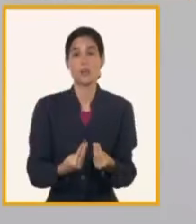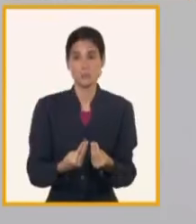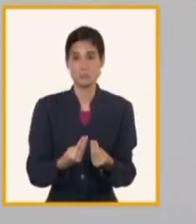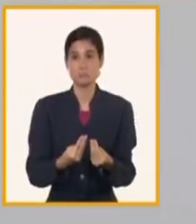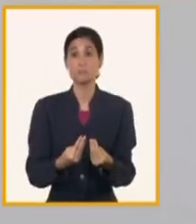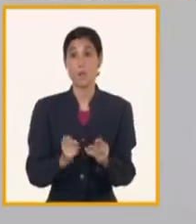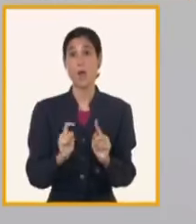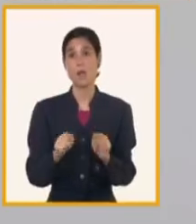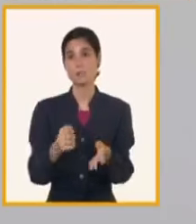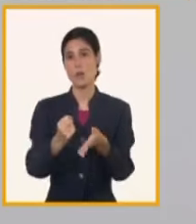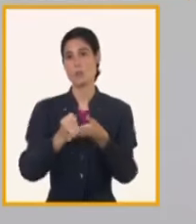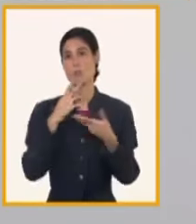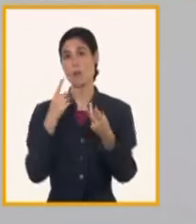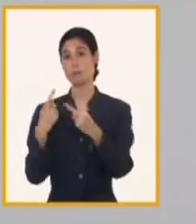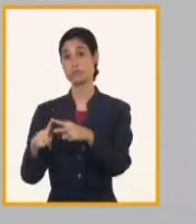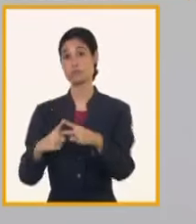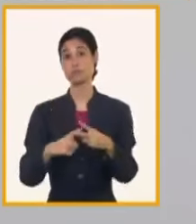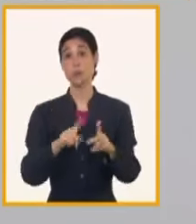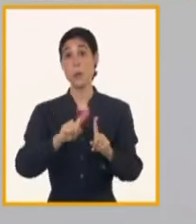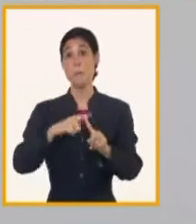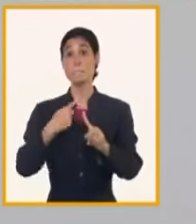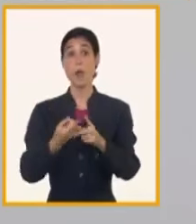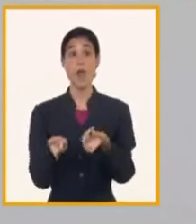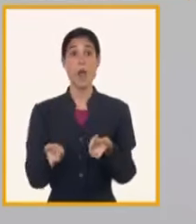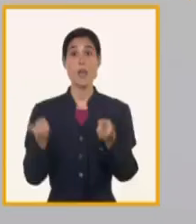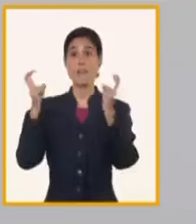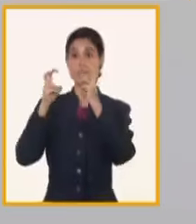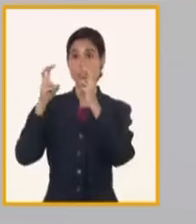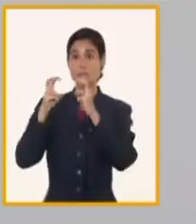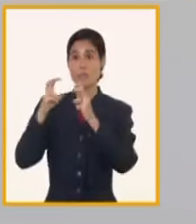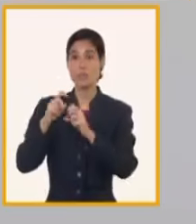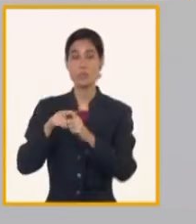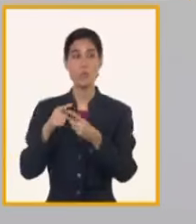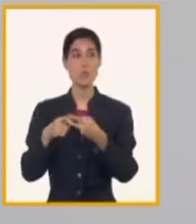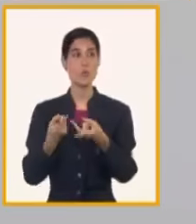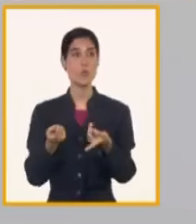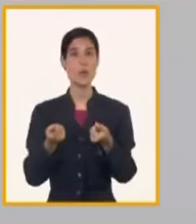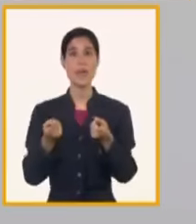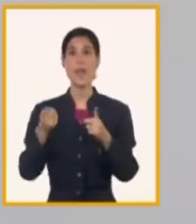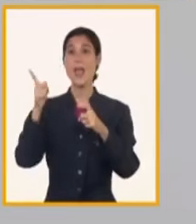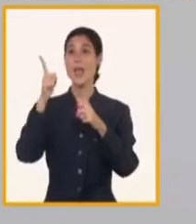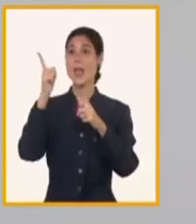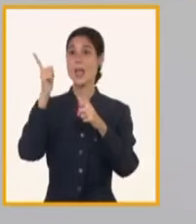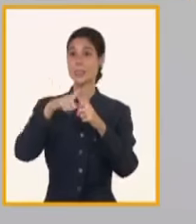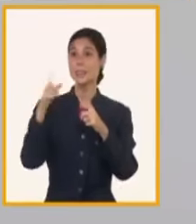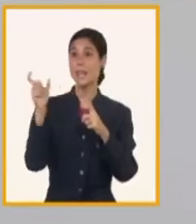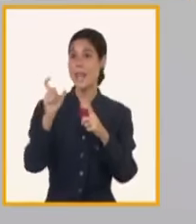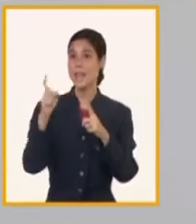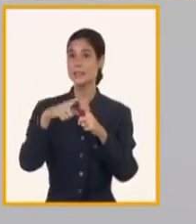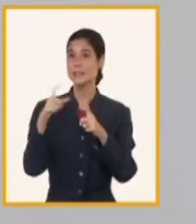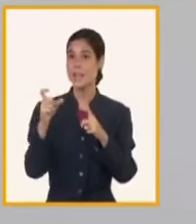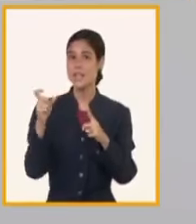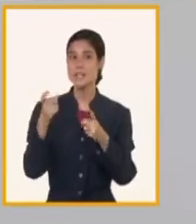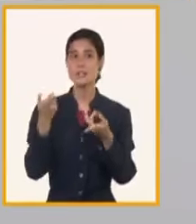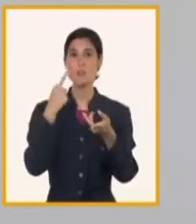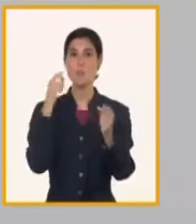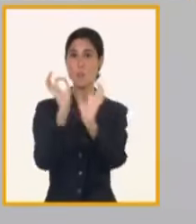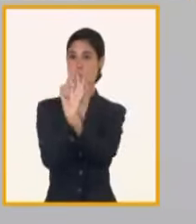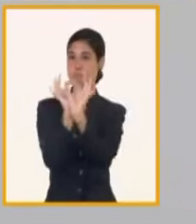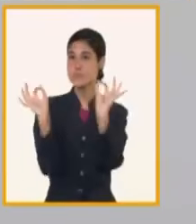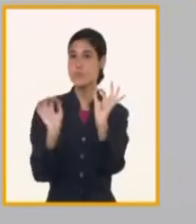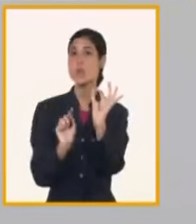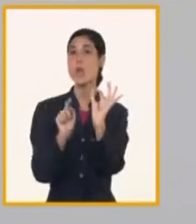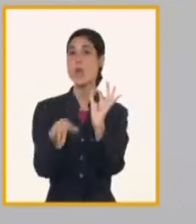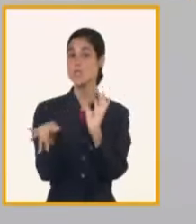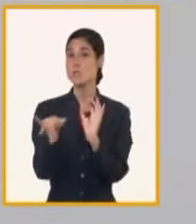ingenieros y de técnicos y obreros de la empresa de mantenimiento de centrales técn eh térmicas del grupo de la